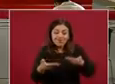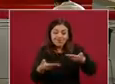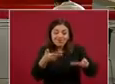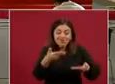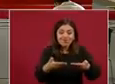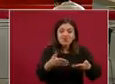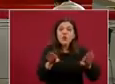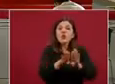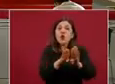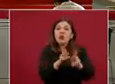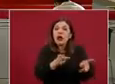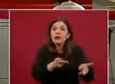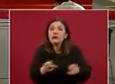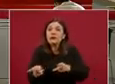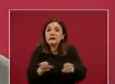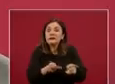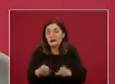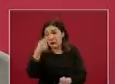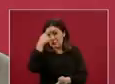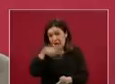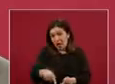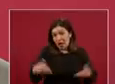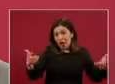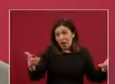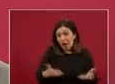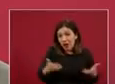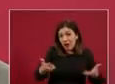la logística, no solamente de